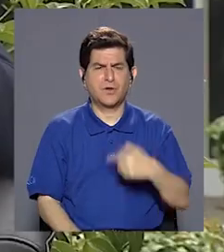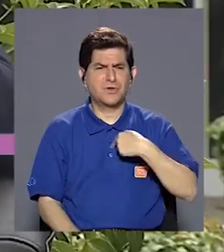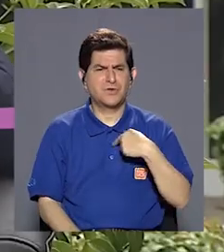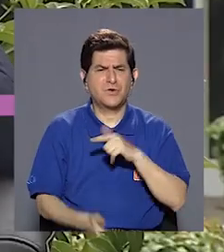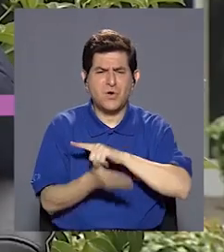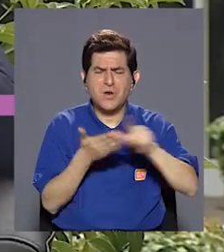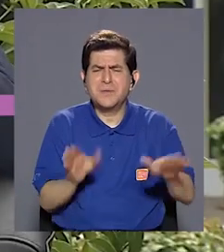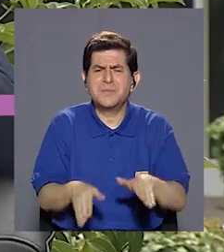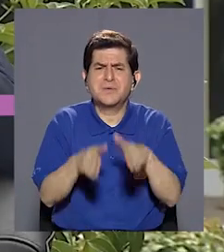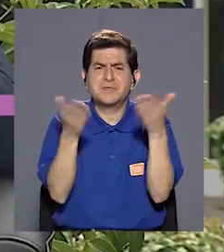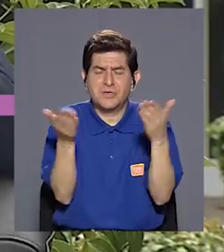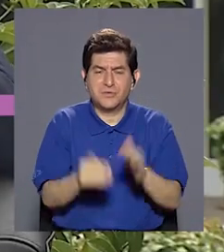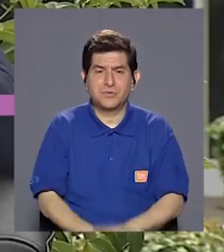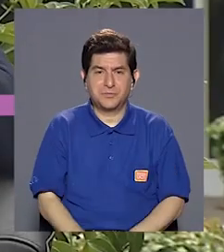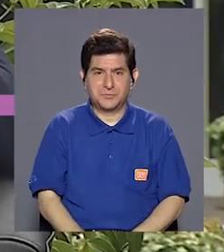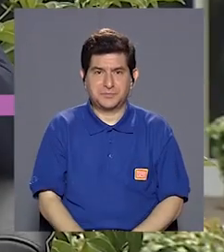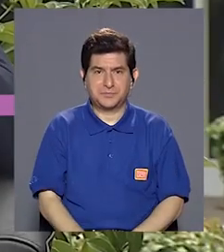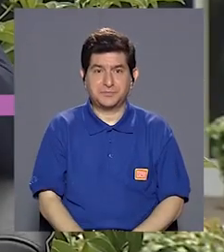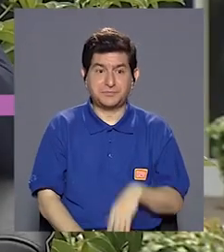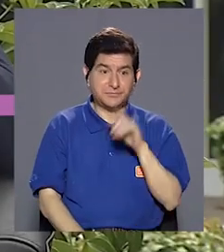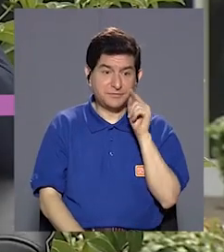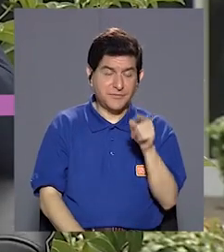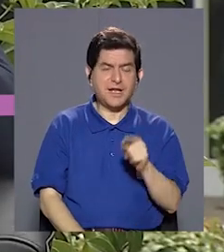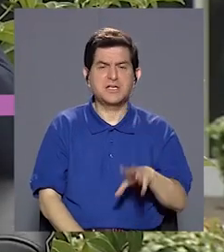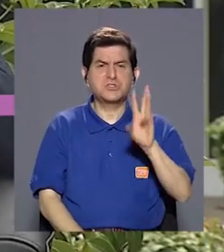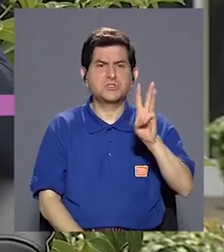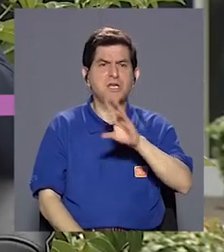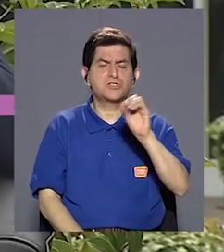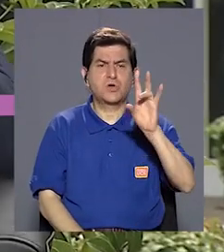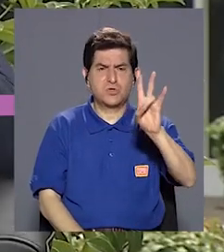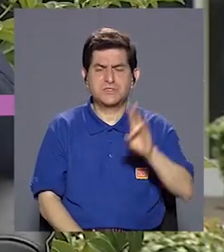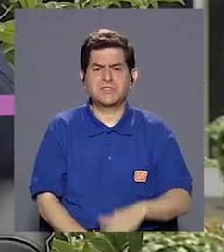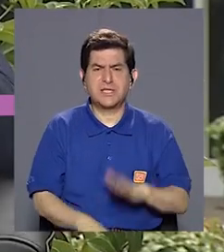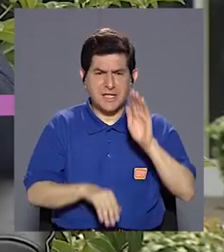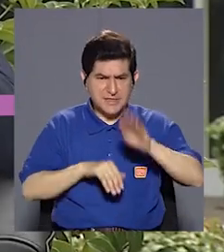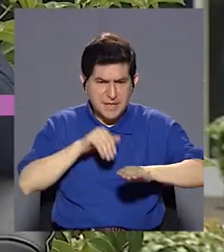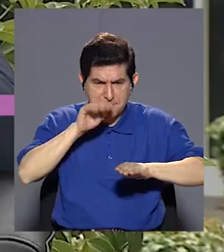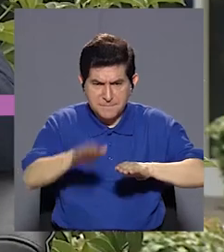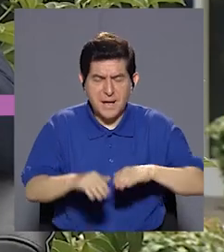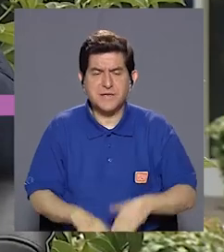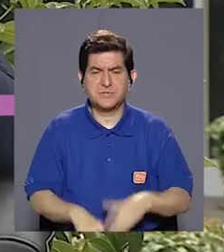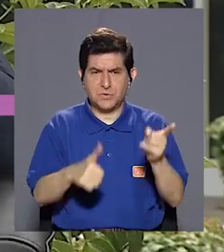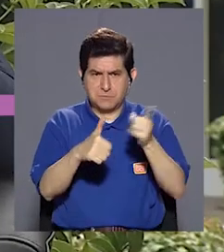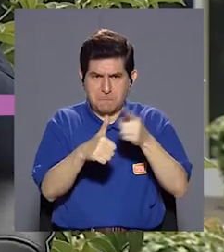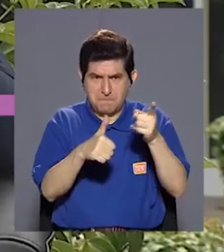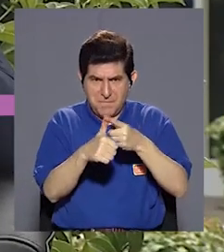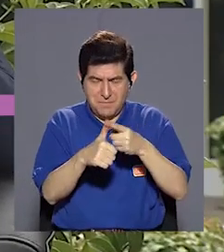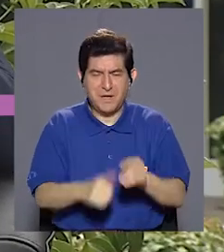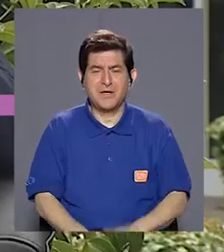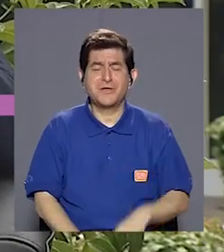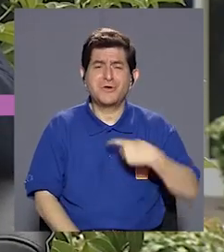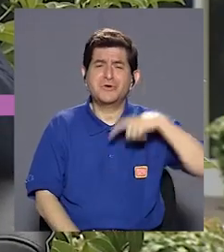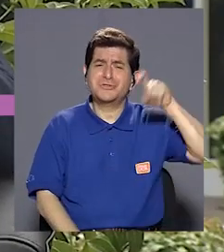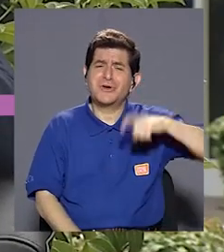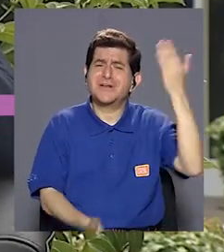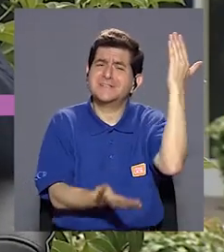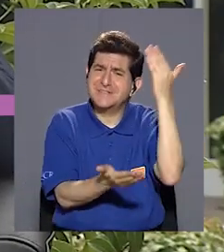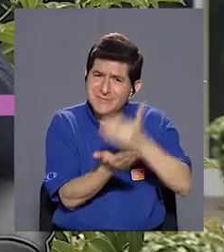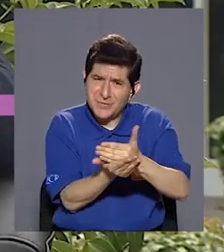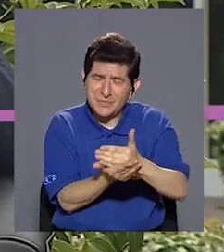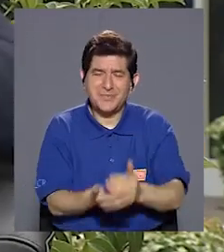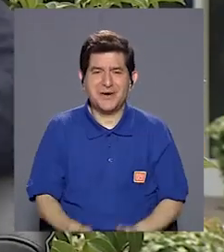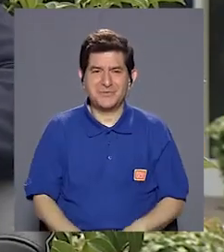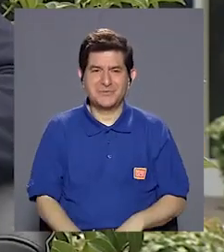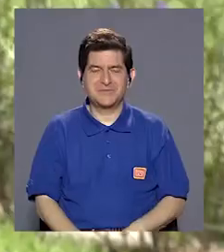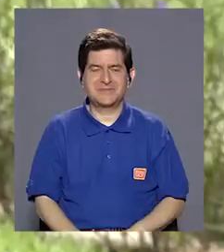Entonces, ¿cómo yo hago ese lavado? Pues justamente son unos 6-7 pasos básicos lo primero va a ser justamente... Necesito hacer una